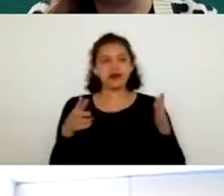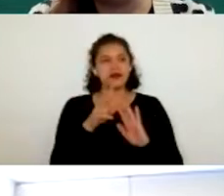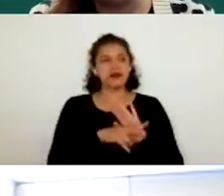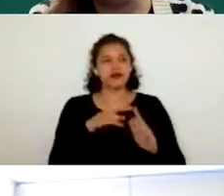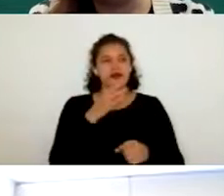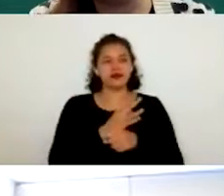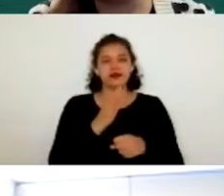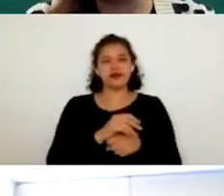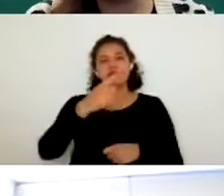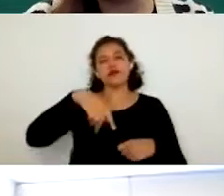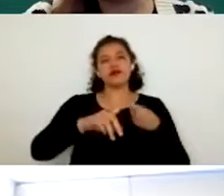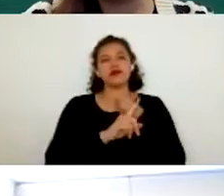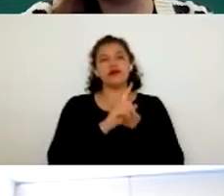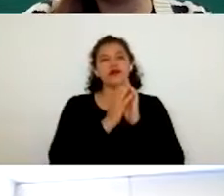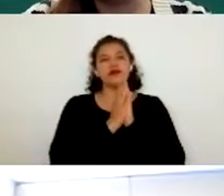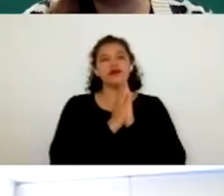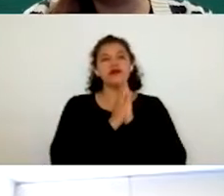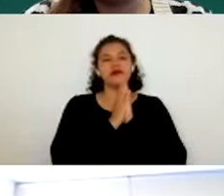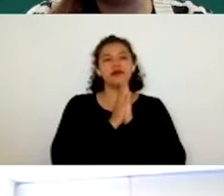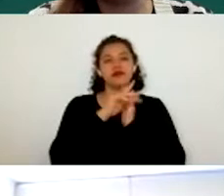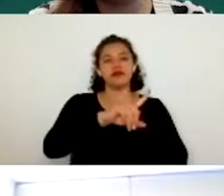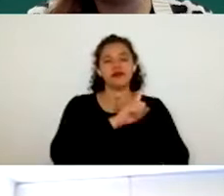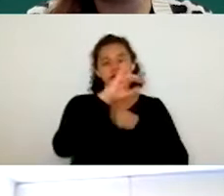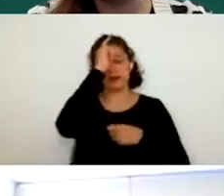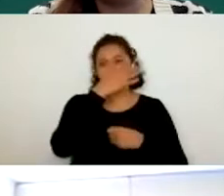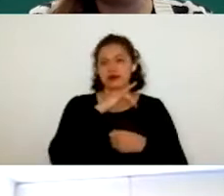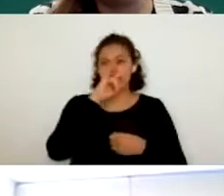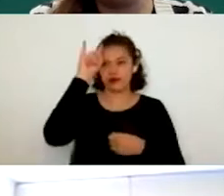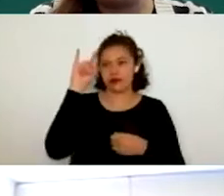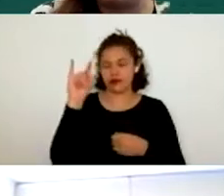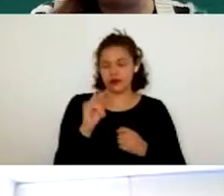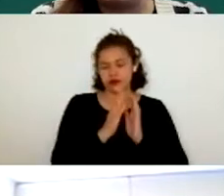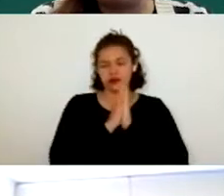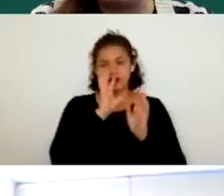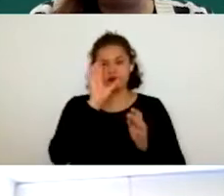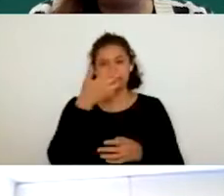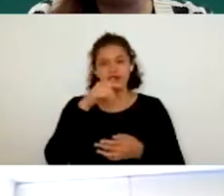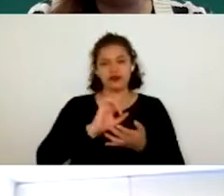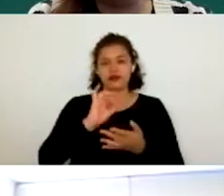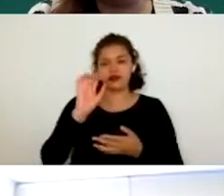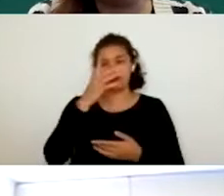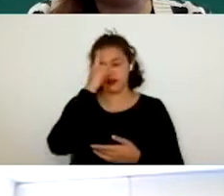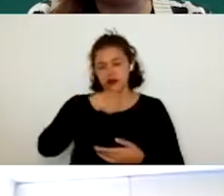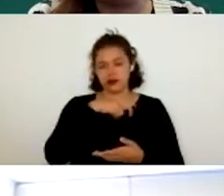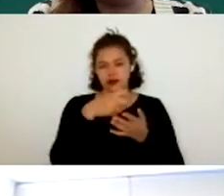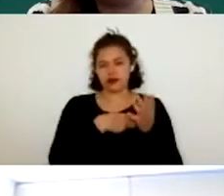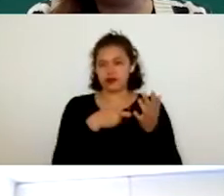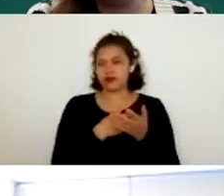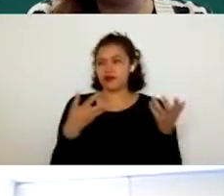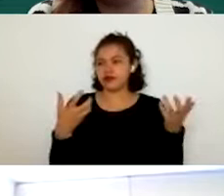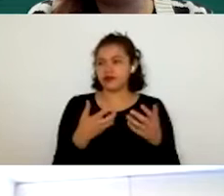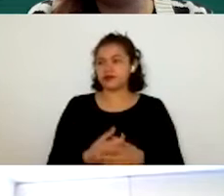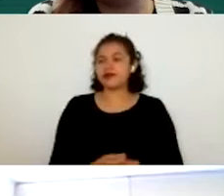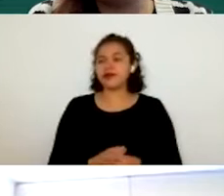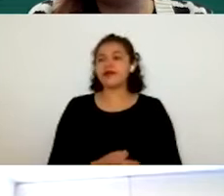grabada, por lo que les pedimos que si tienen algún inconveniente con aparecer en ella, nos indiquen por medio del chat para llevar a cabo la edición correspondiente.